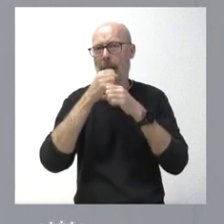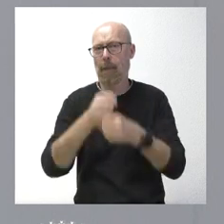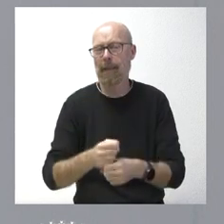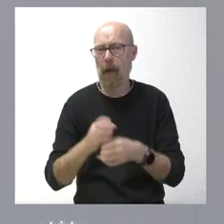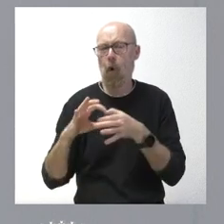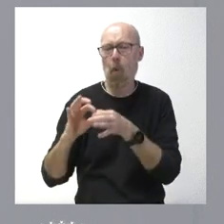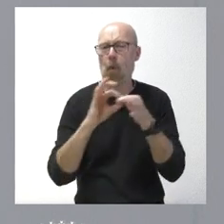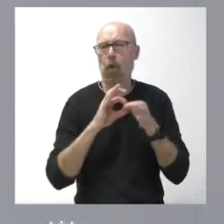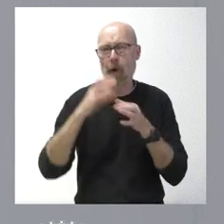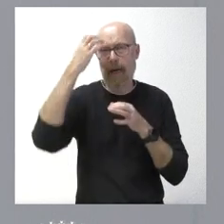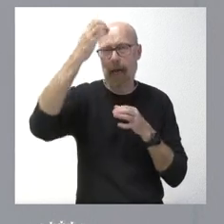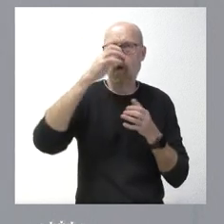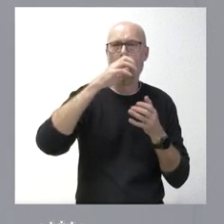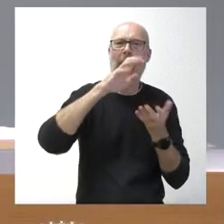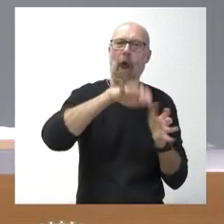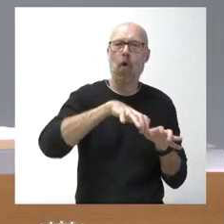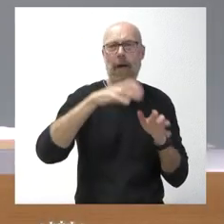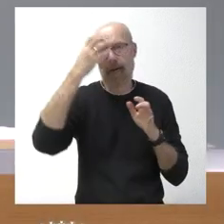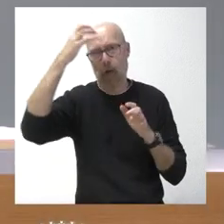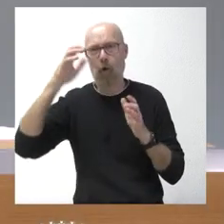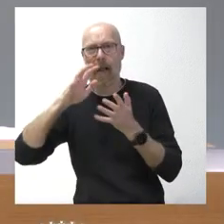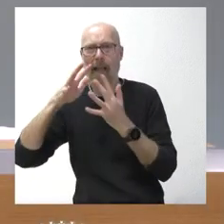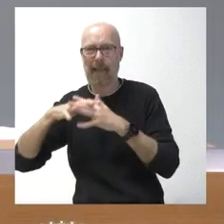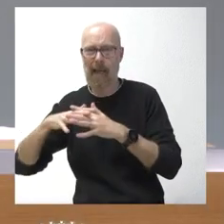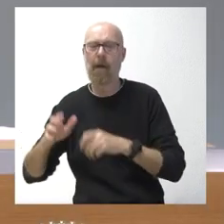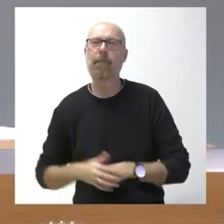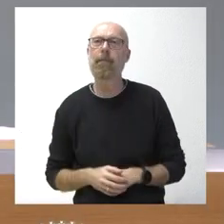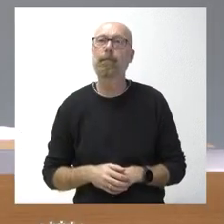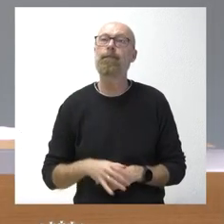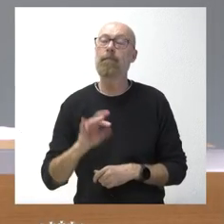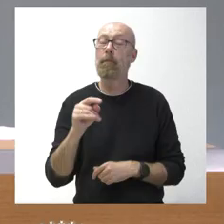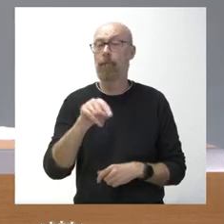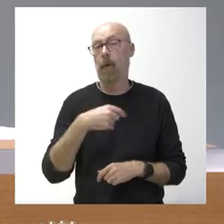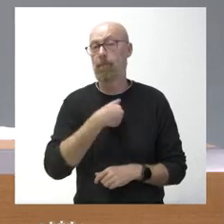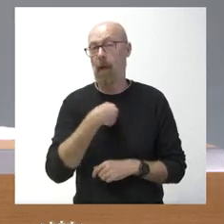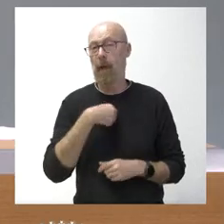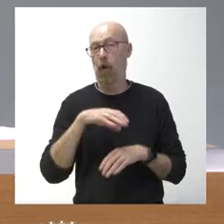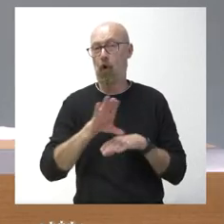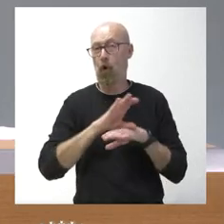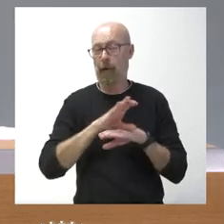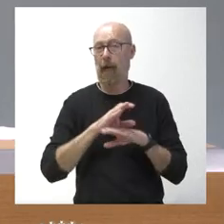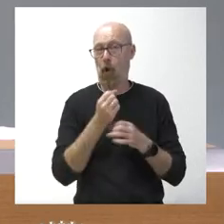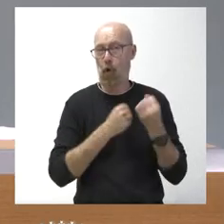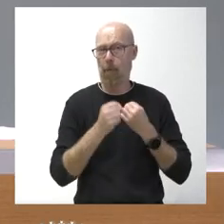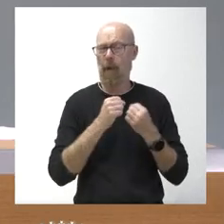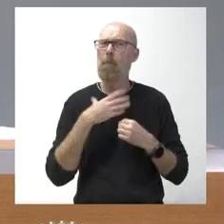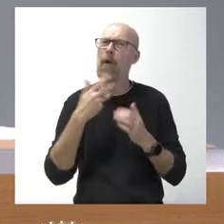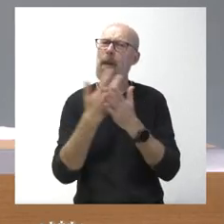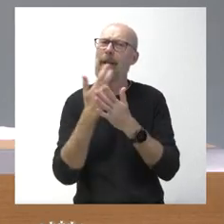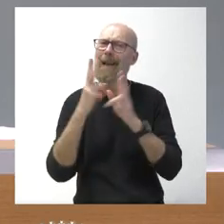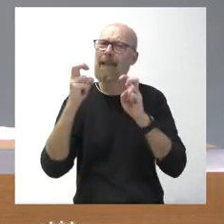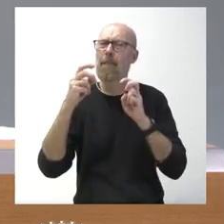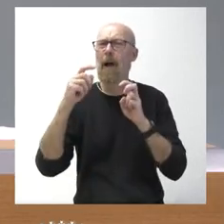los renos de León y de Castilla sí como consejero de de economía Hacienda nos puede explicar un poco más detenidamente el concepto de